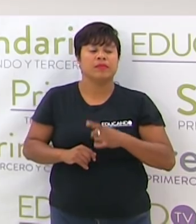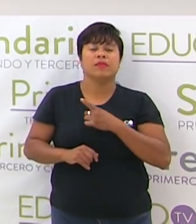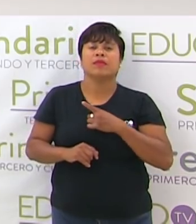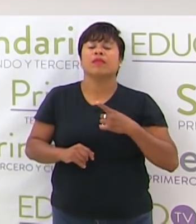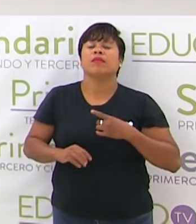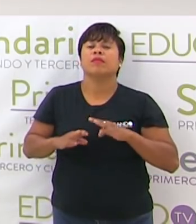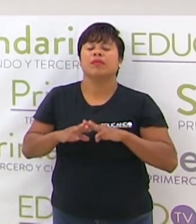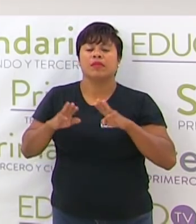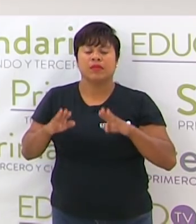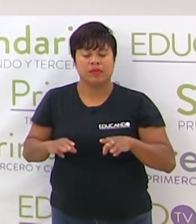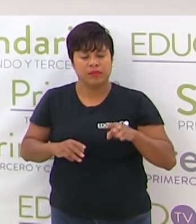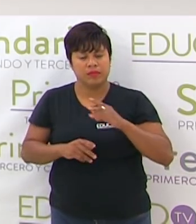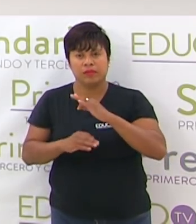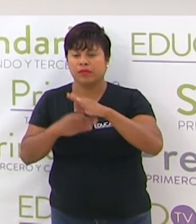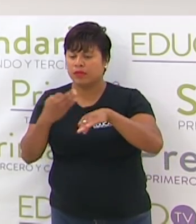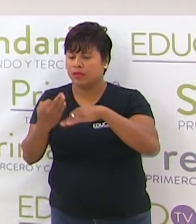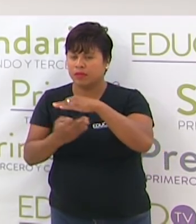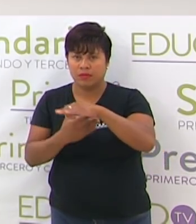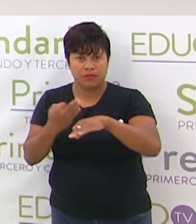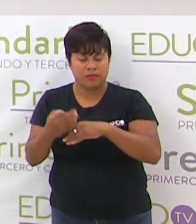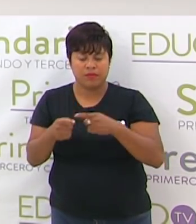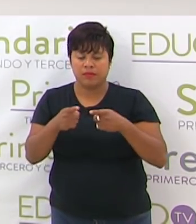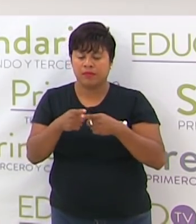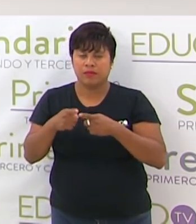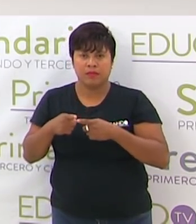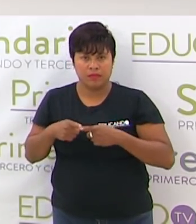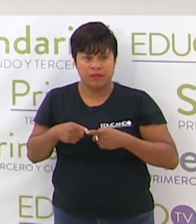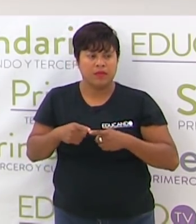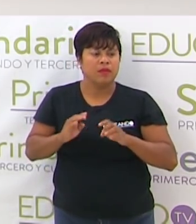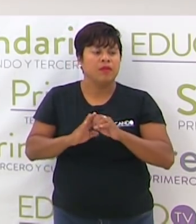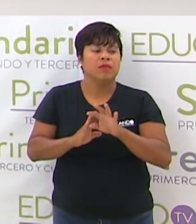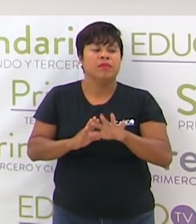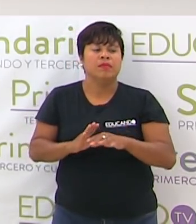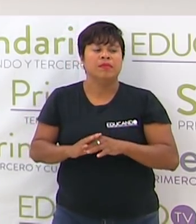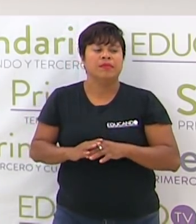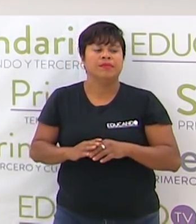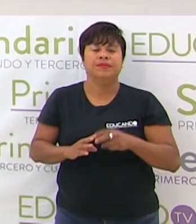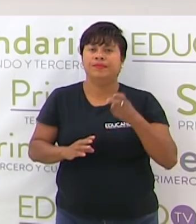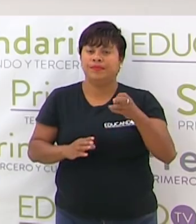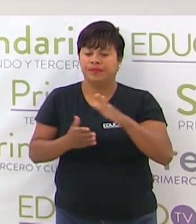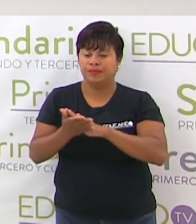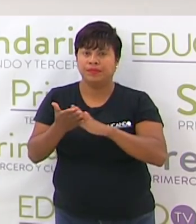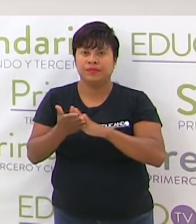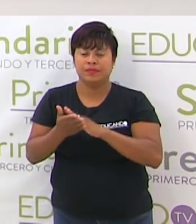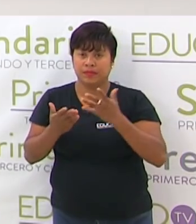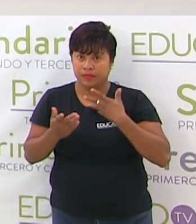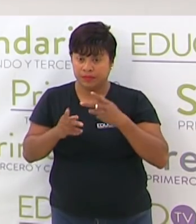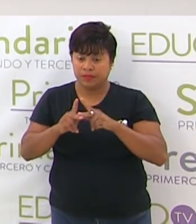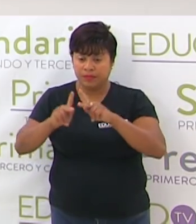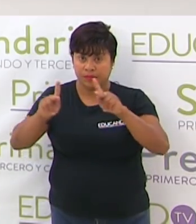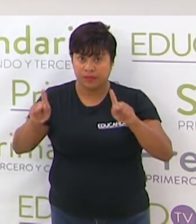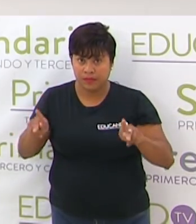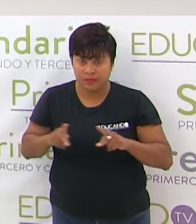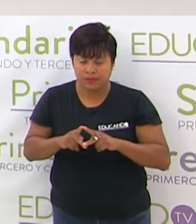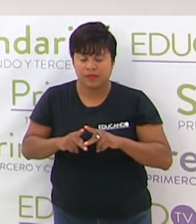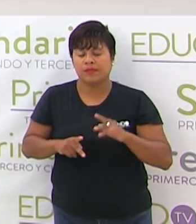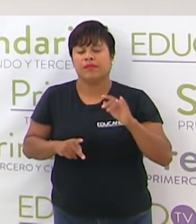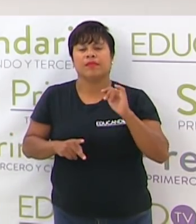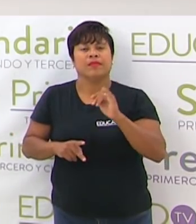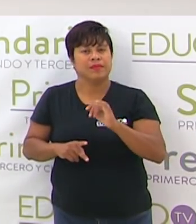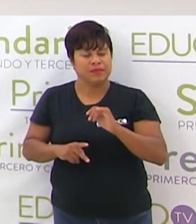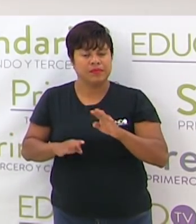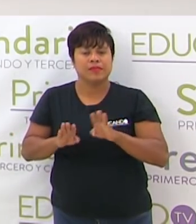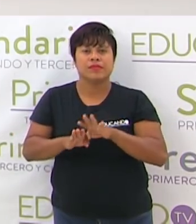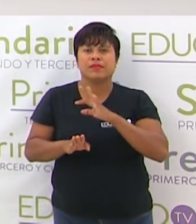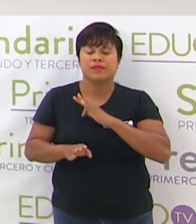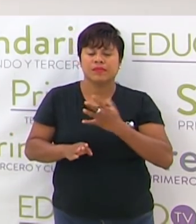deben de medir todos sus lados. Por ejemplo, ¿este borrador tendrá un perímetro? Claro que sí.